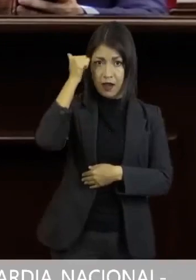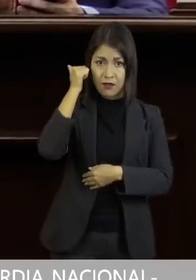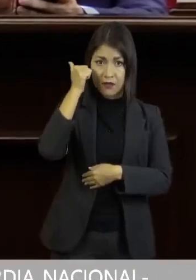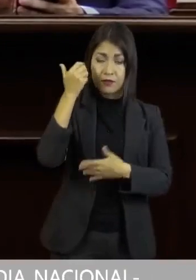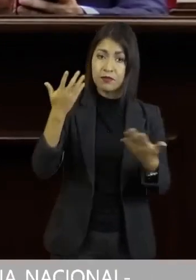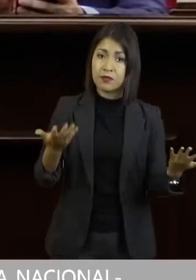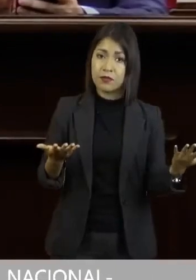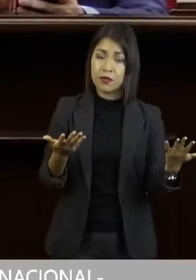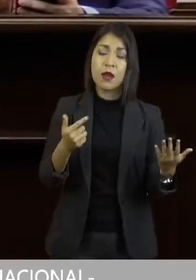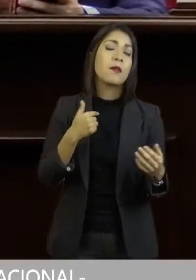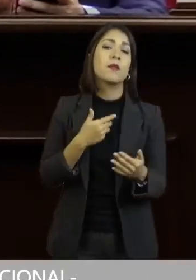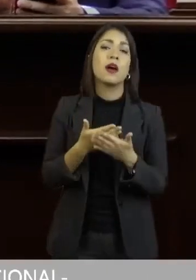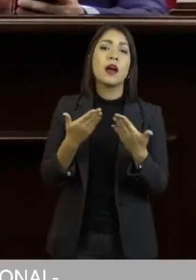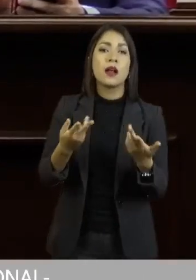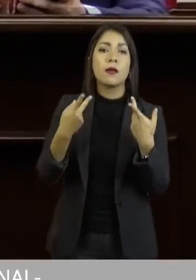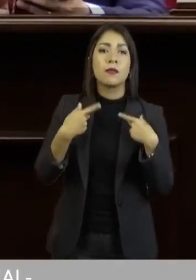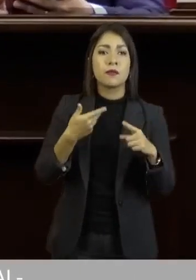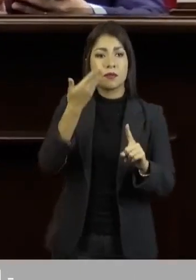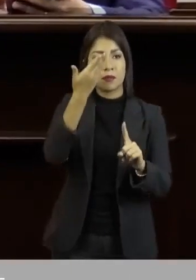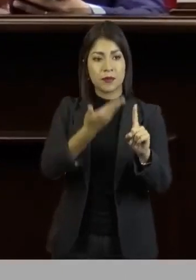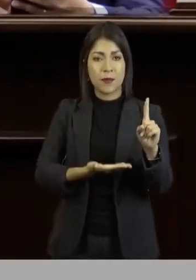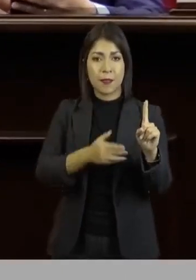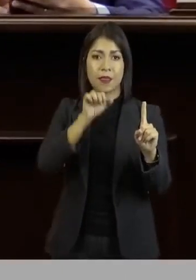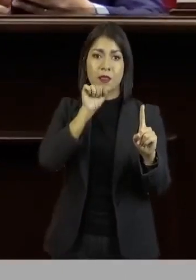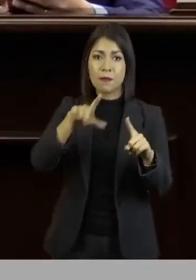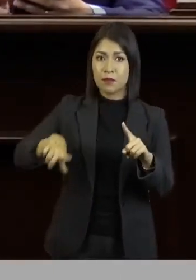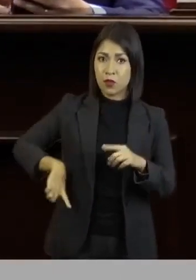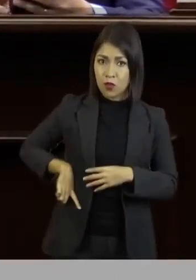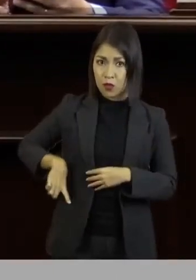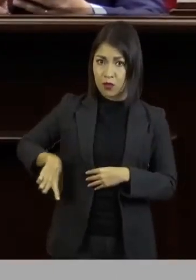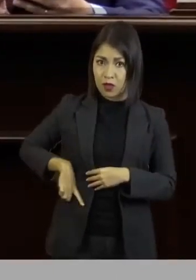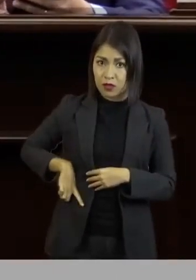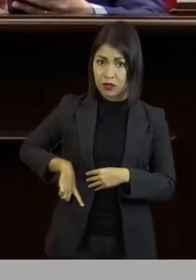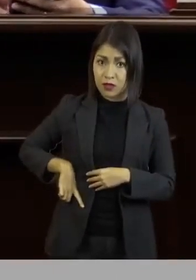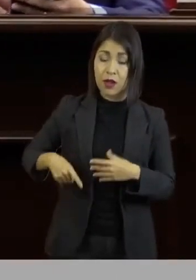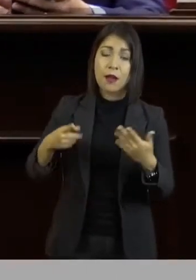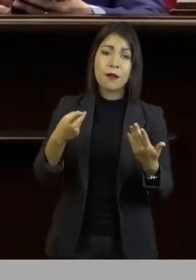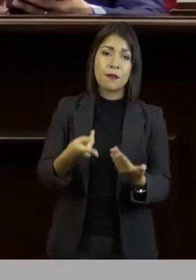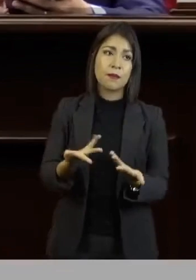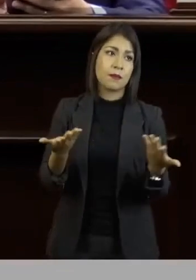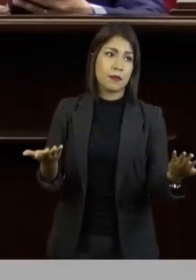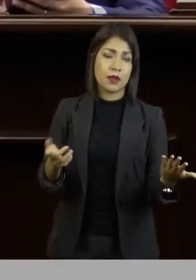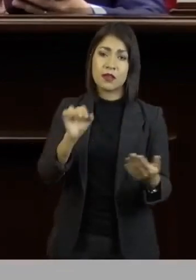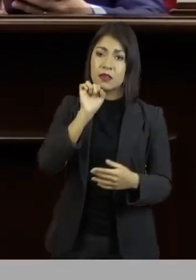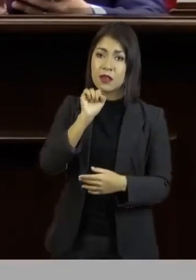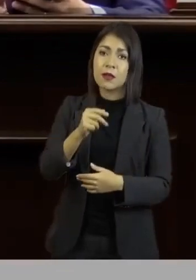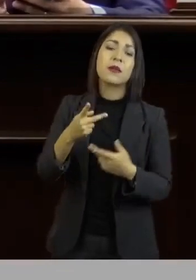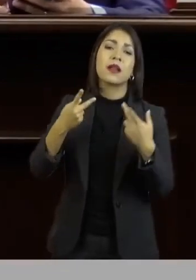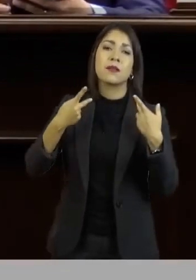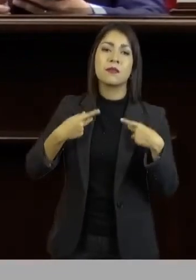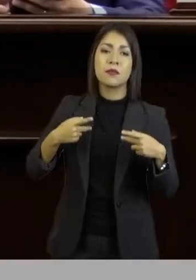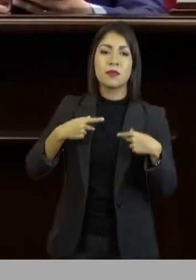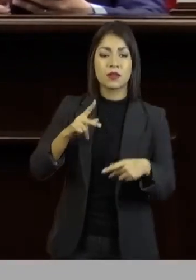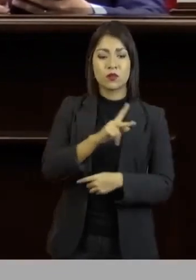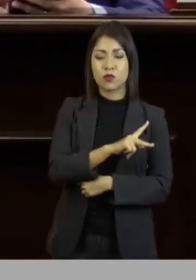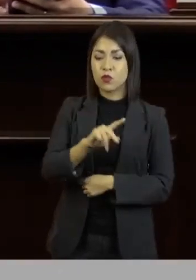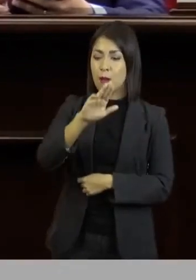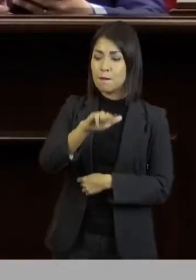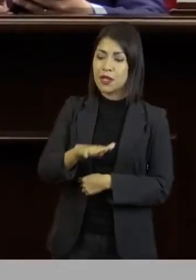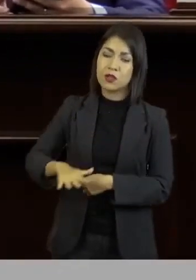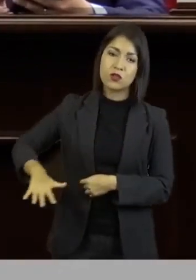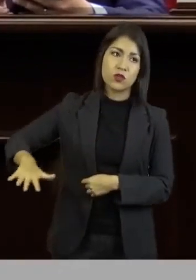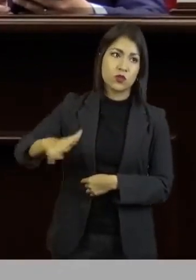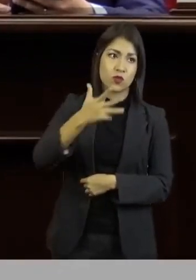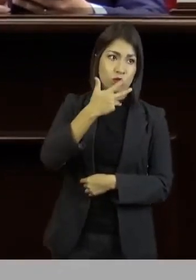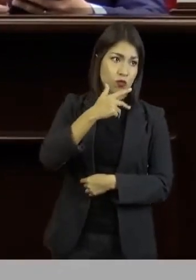merece él como persona, como gobernador, pero lo merece el pueblo de Michoacán.